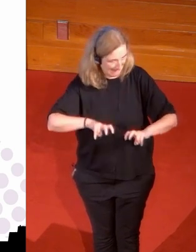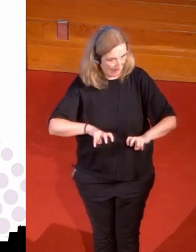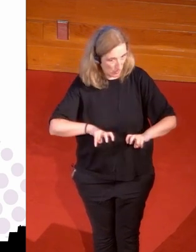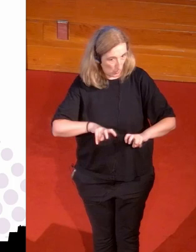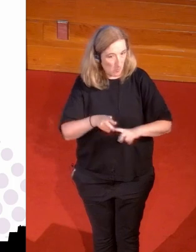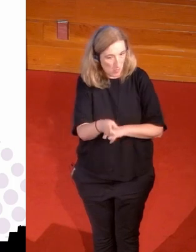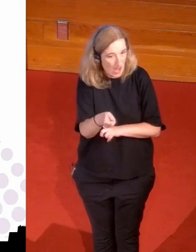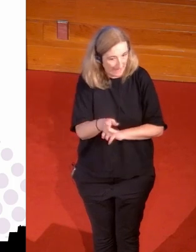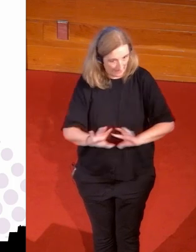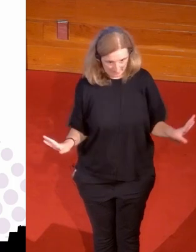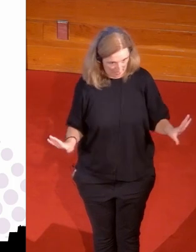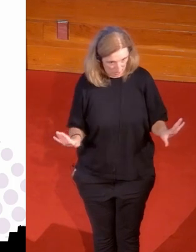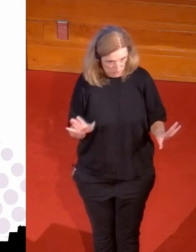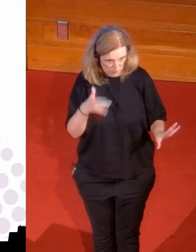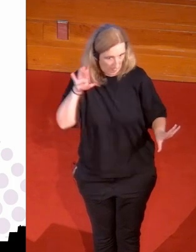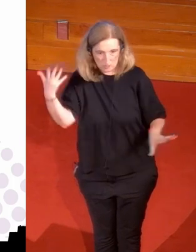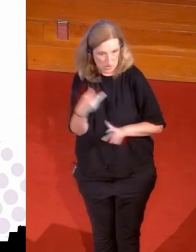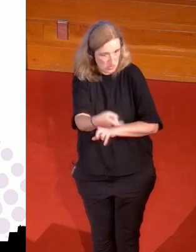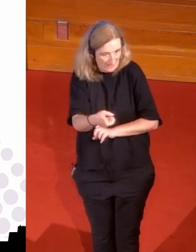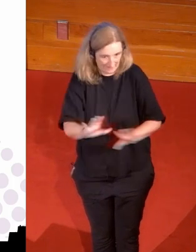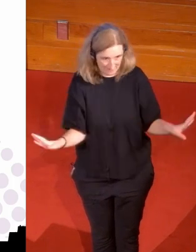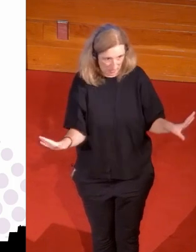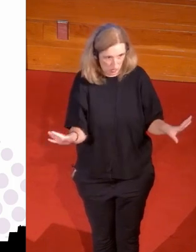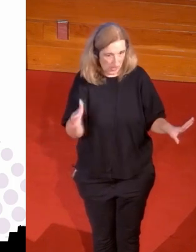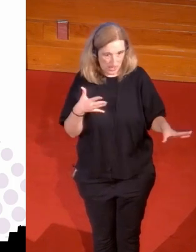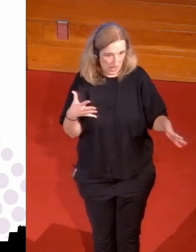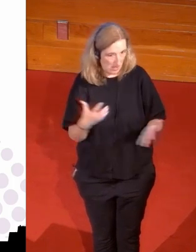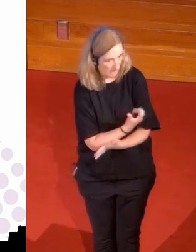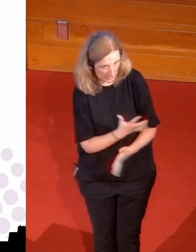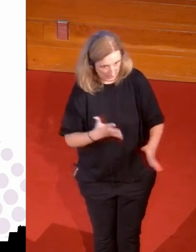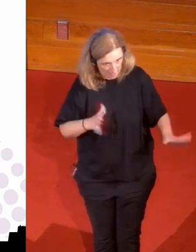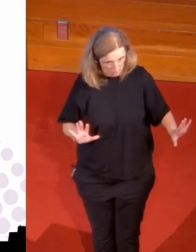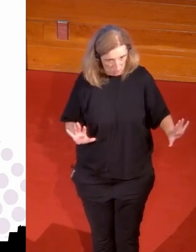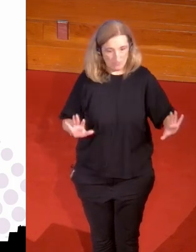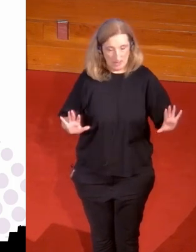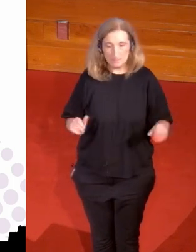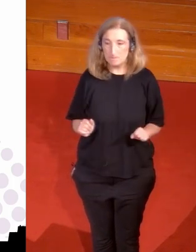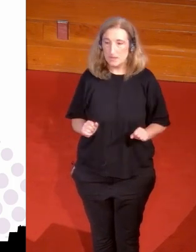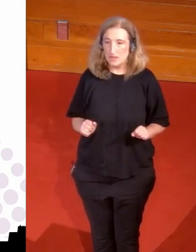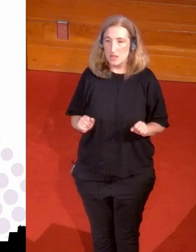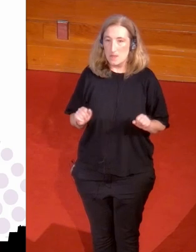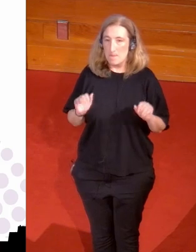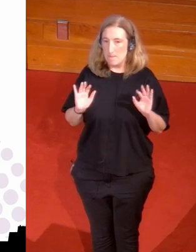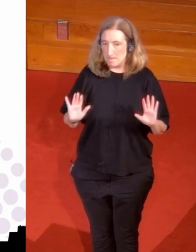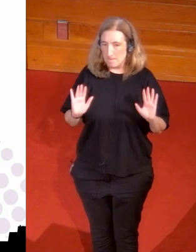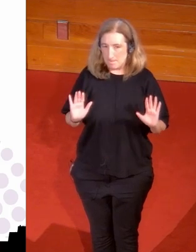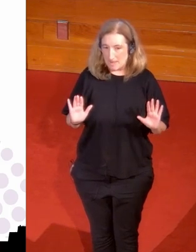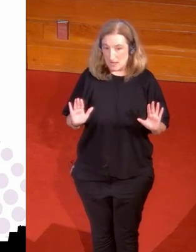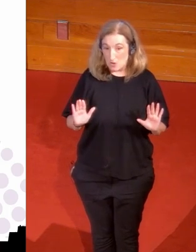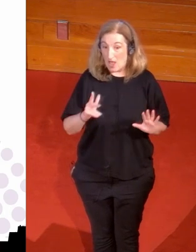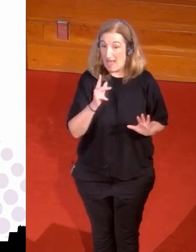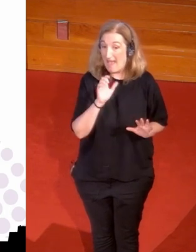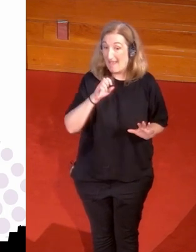un atentado un atentado frustrado pero como un atentado pero vamos que el a Kennedy